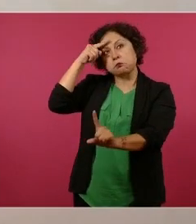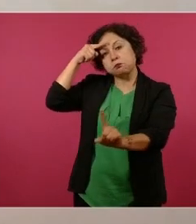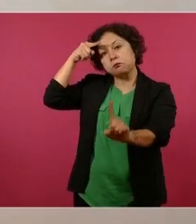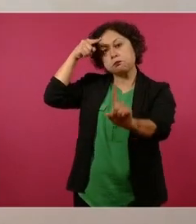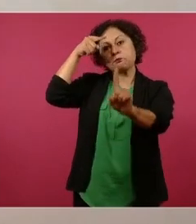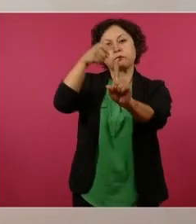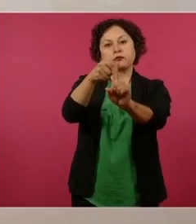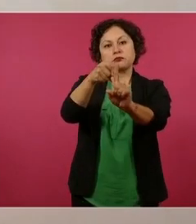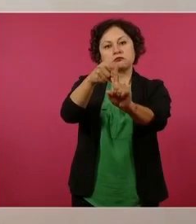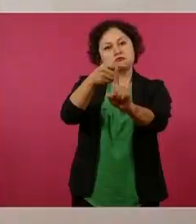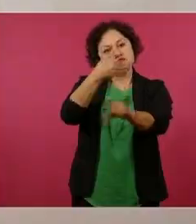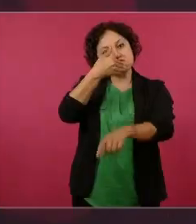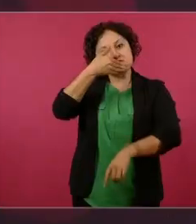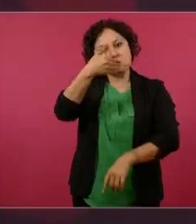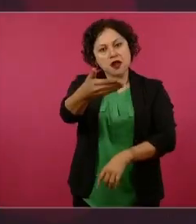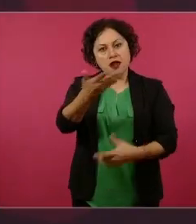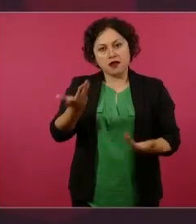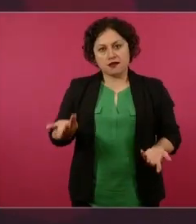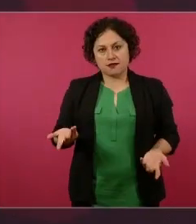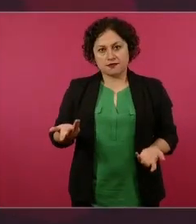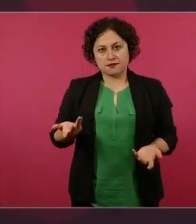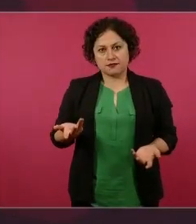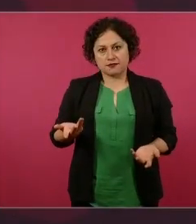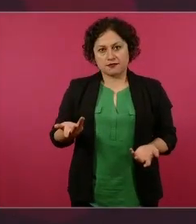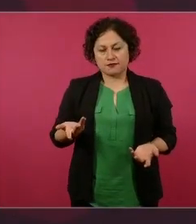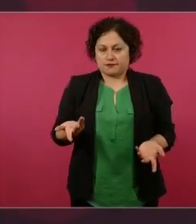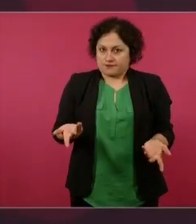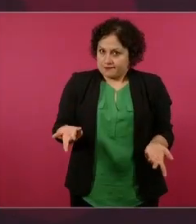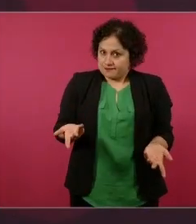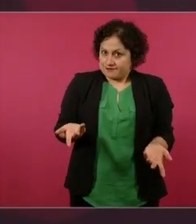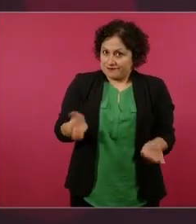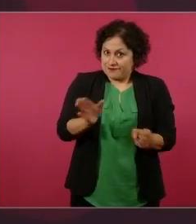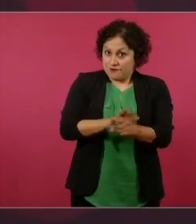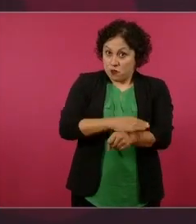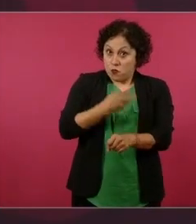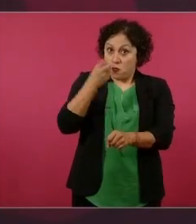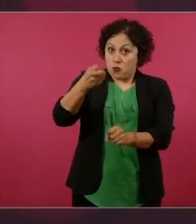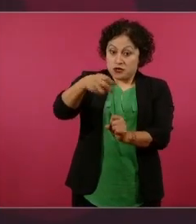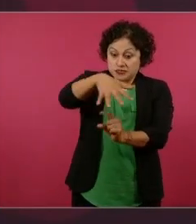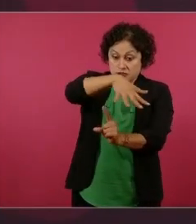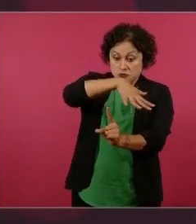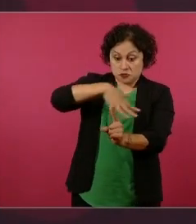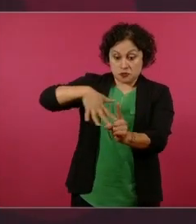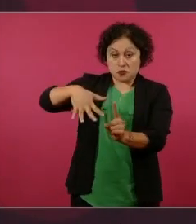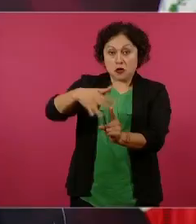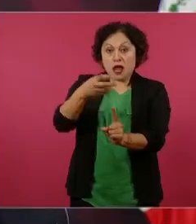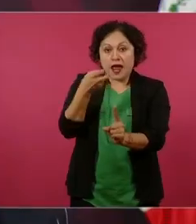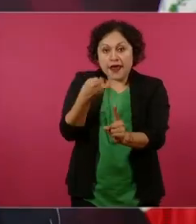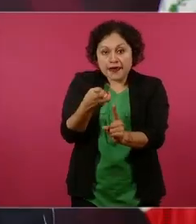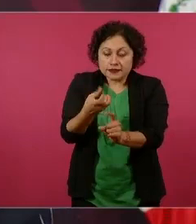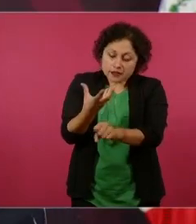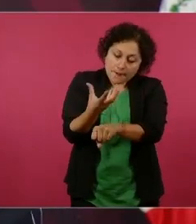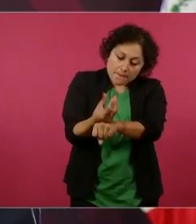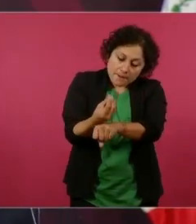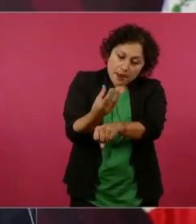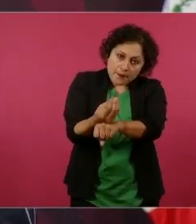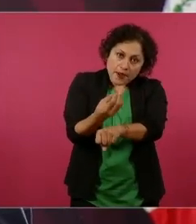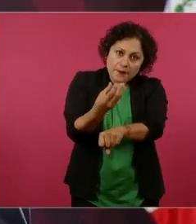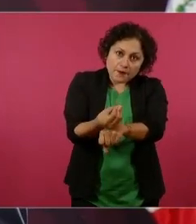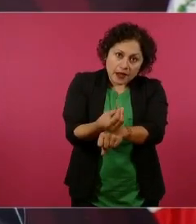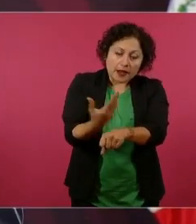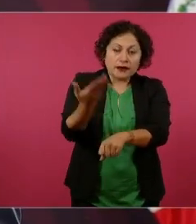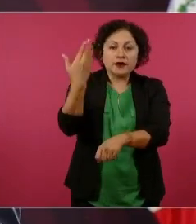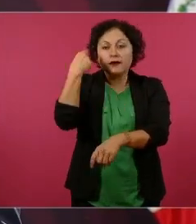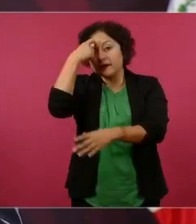de las personas. Entonces hay que cambiar las circunstancias. Eso decía Ortega y Gasset.